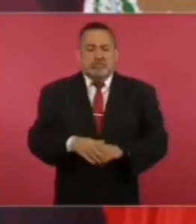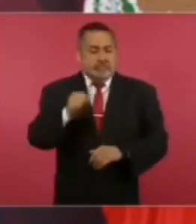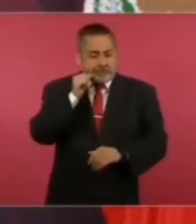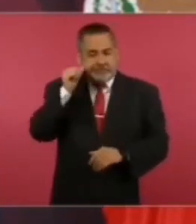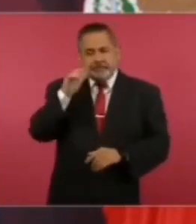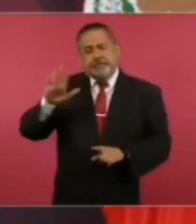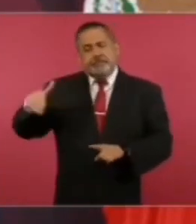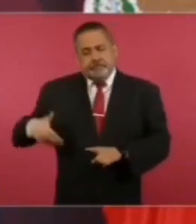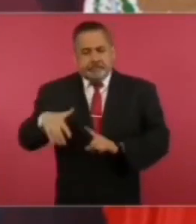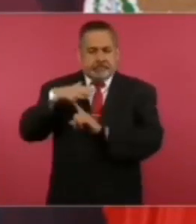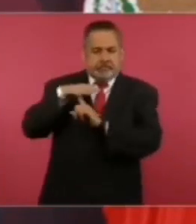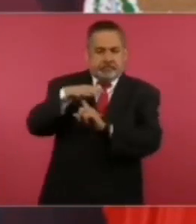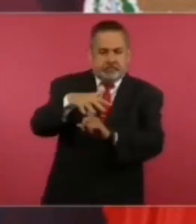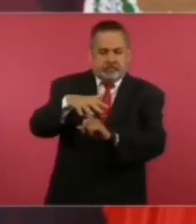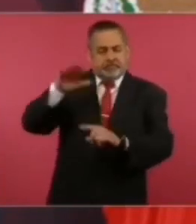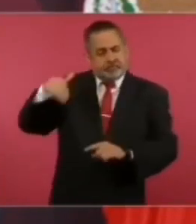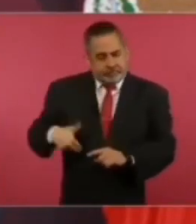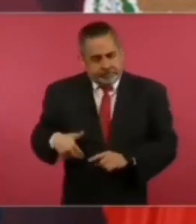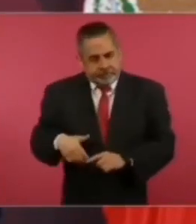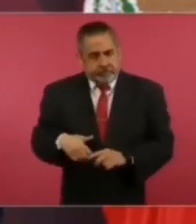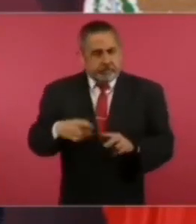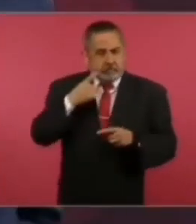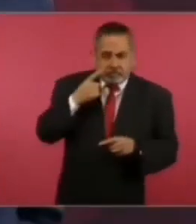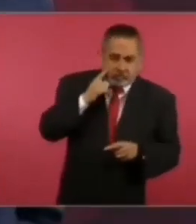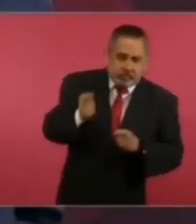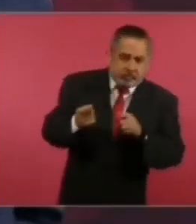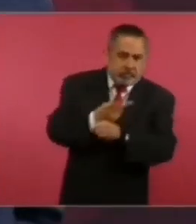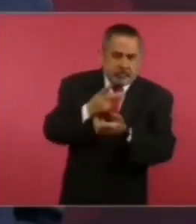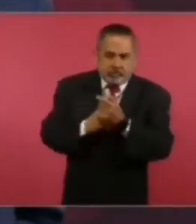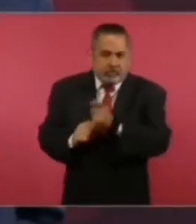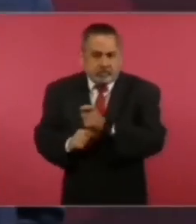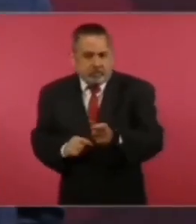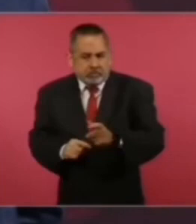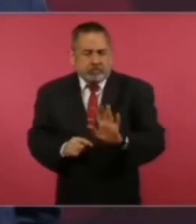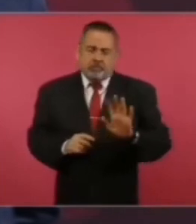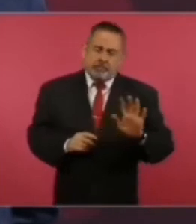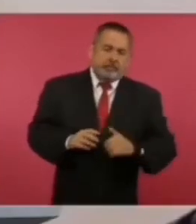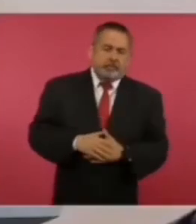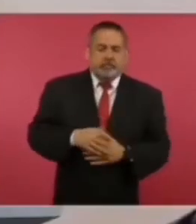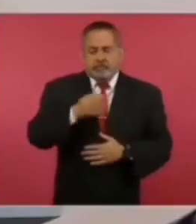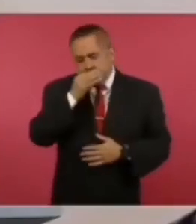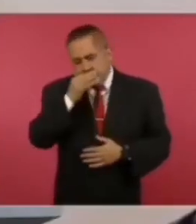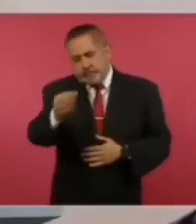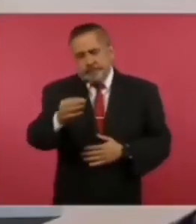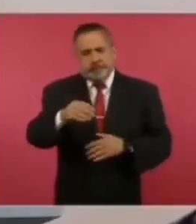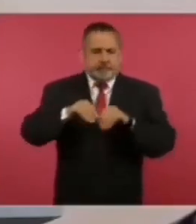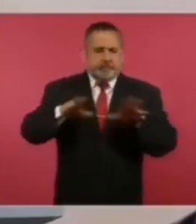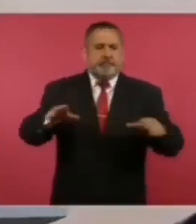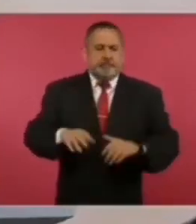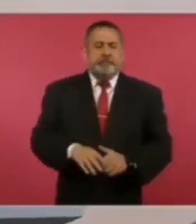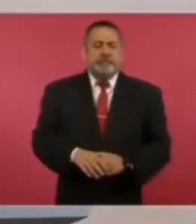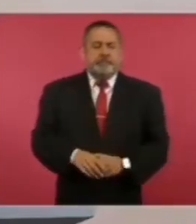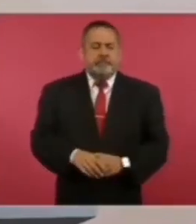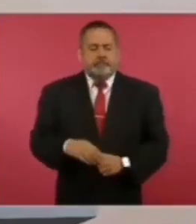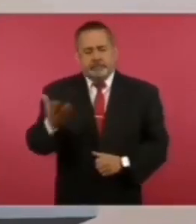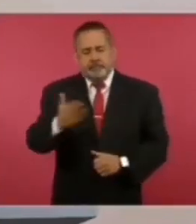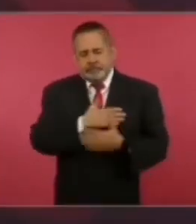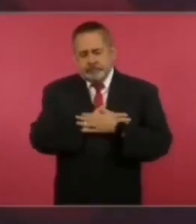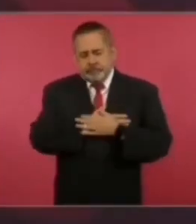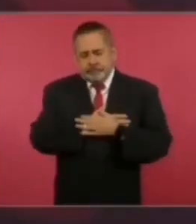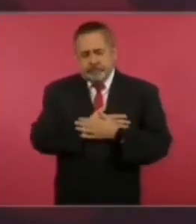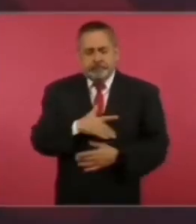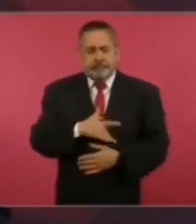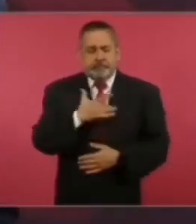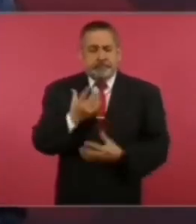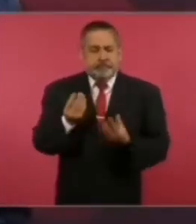Ayer del accidente del helicóptero estuve pendiente. Quiero mandar pues mi pésame